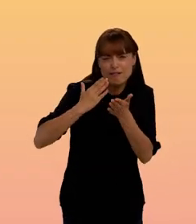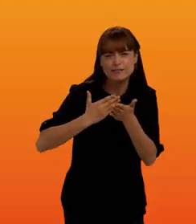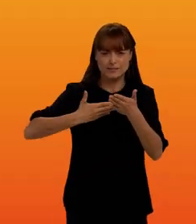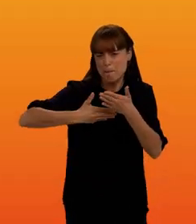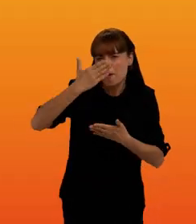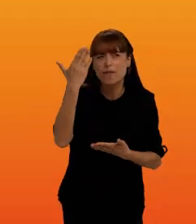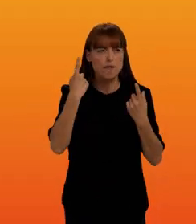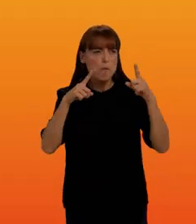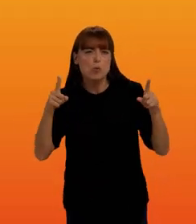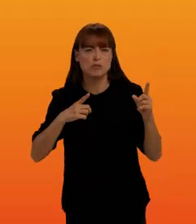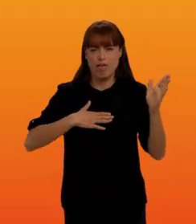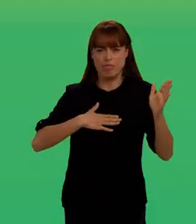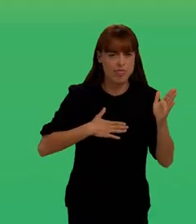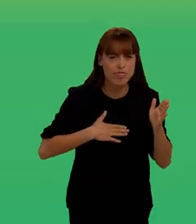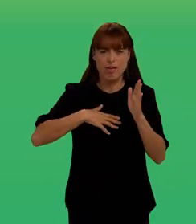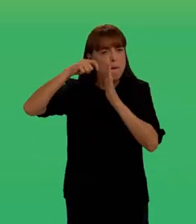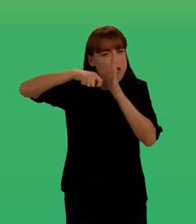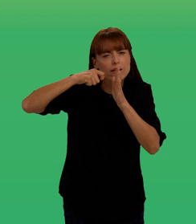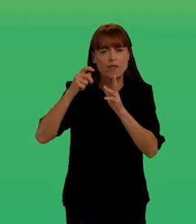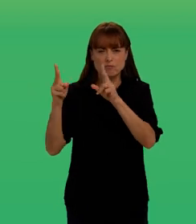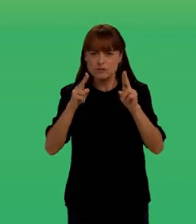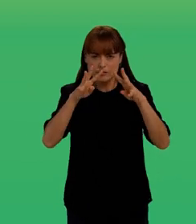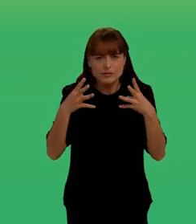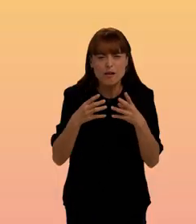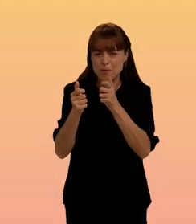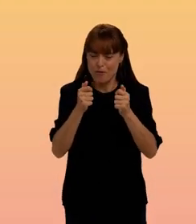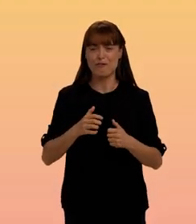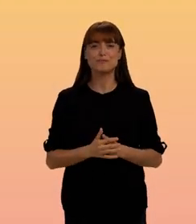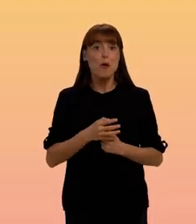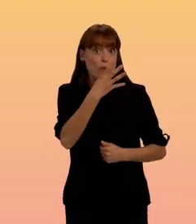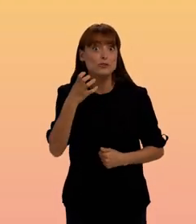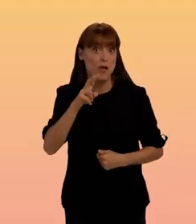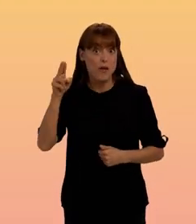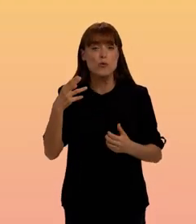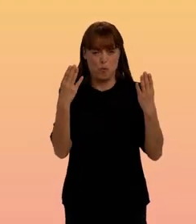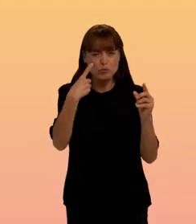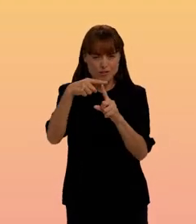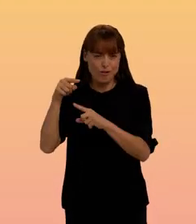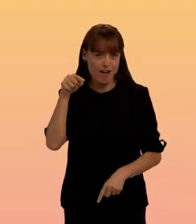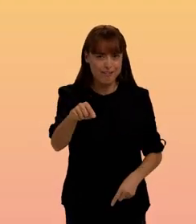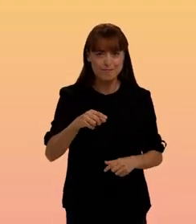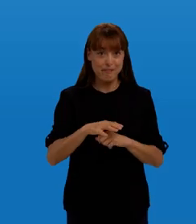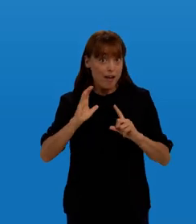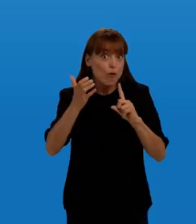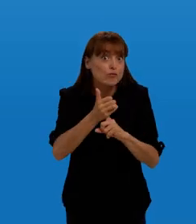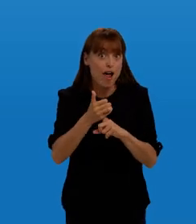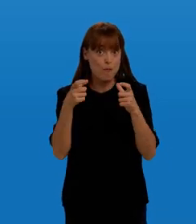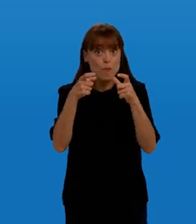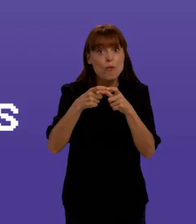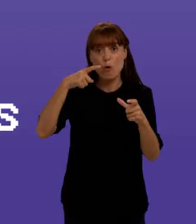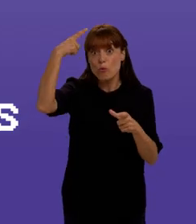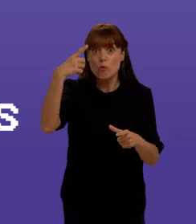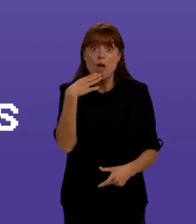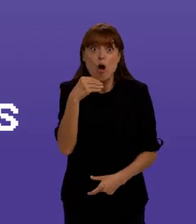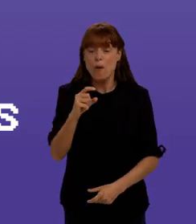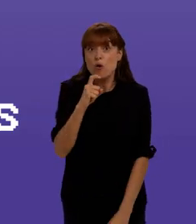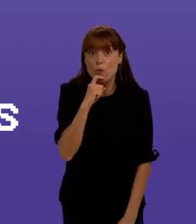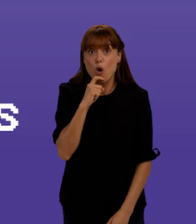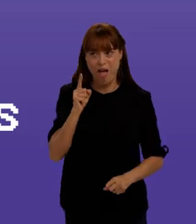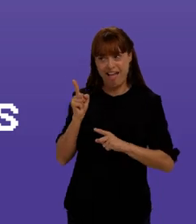dantza, musika, online film eta telesail, bideojoko eta abarretarako. 400 eurok gauza asko egiteko ematen dute. Lortu zure kultur bonoa